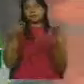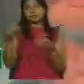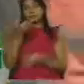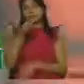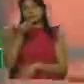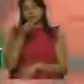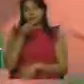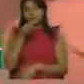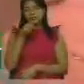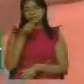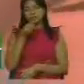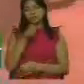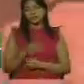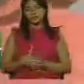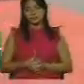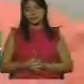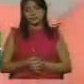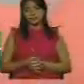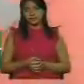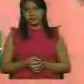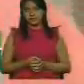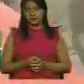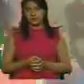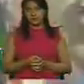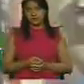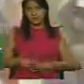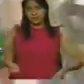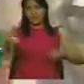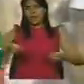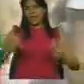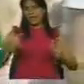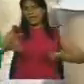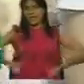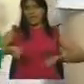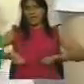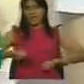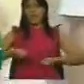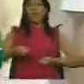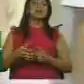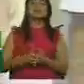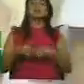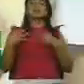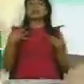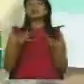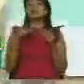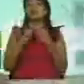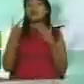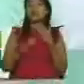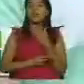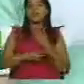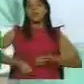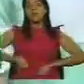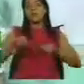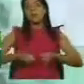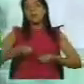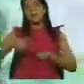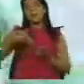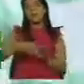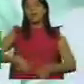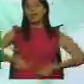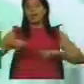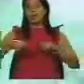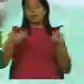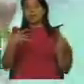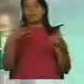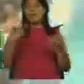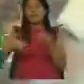servicios, el acceso a los alimentos, con este operativo de Mercal particularmente, y distribuido con todos los operativos, tanto de Mercal y Pedeval,